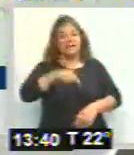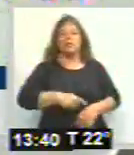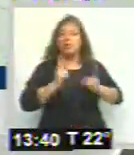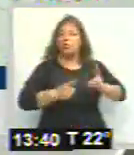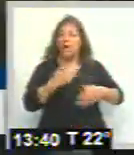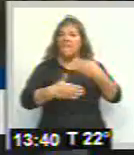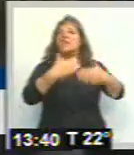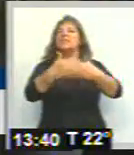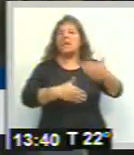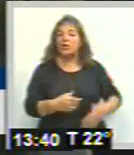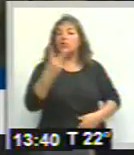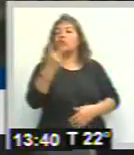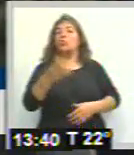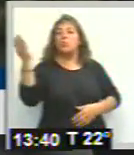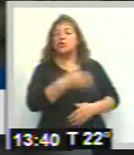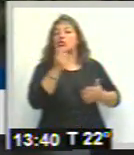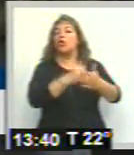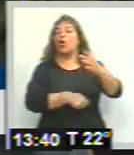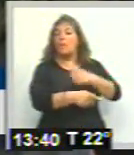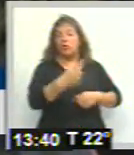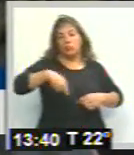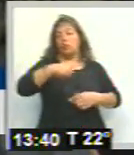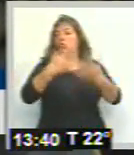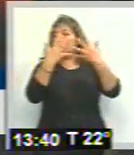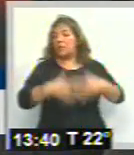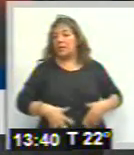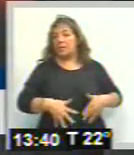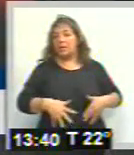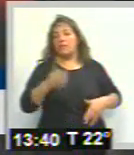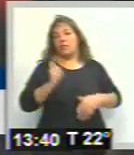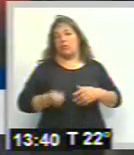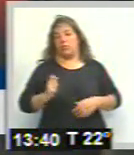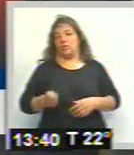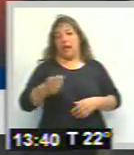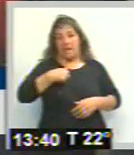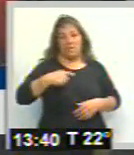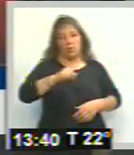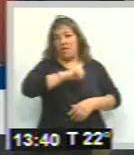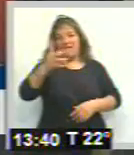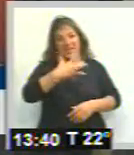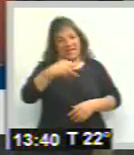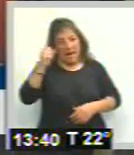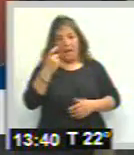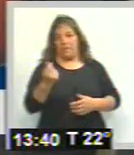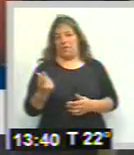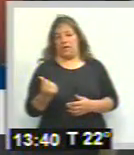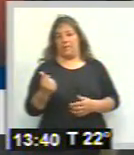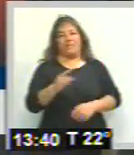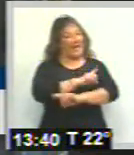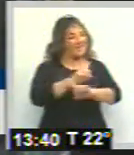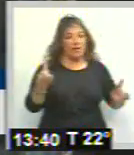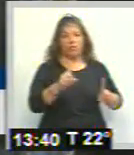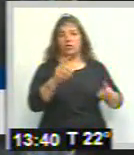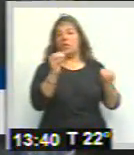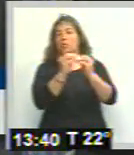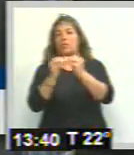con el 2% sobre el convenio, nosotros automáticamente vamos a medir fuerza. Porque a mí no me saca un peso nadie, ni a ningún compañero. Si